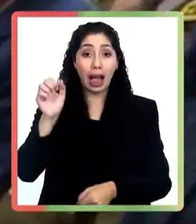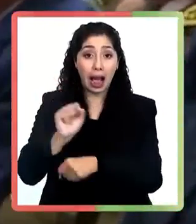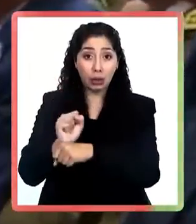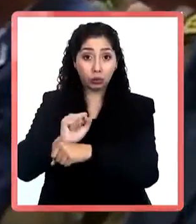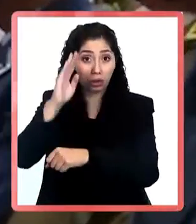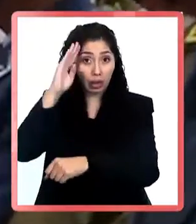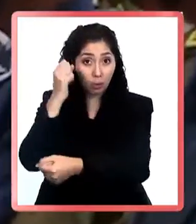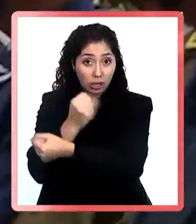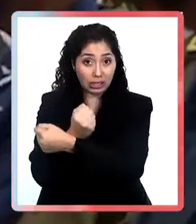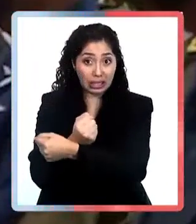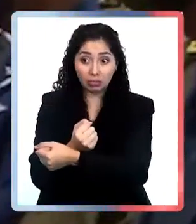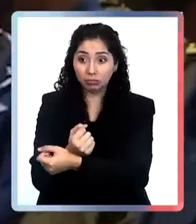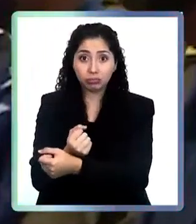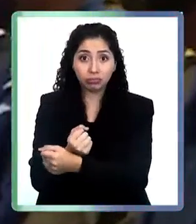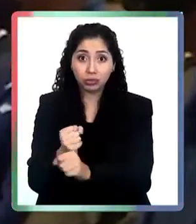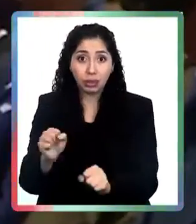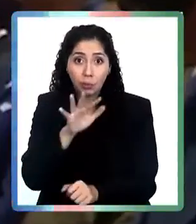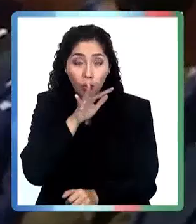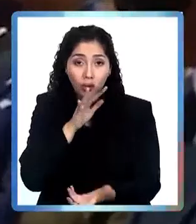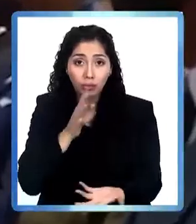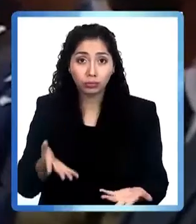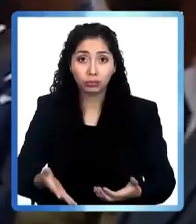otros policías está inutilizada